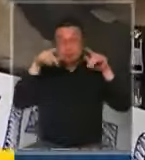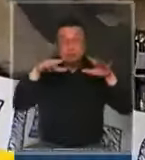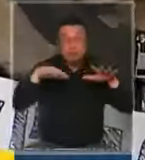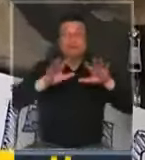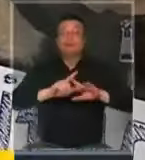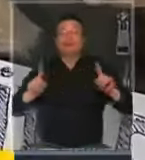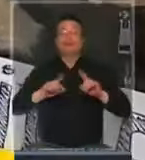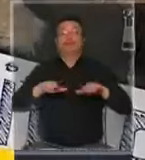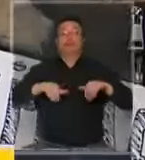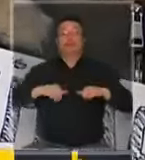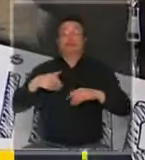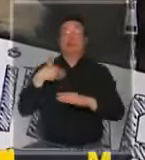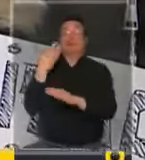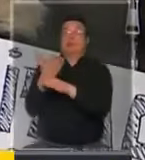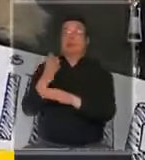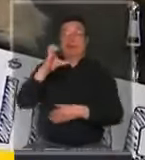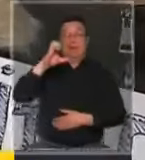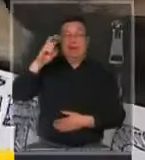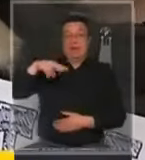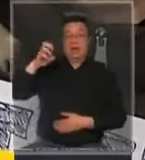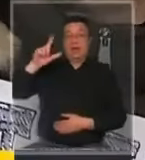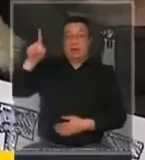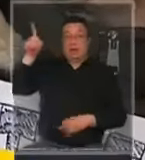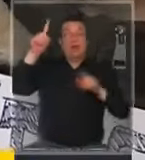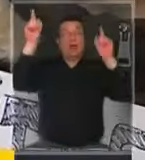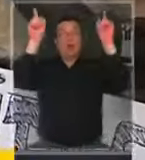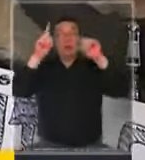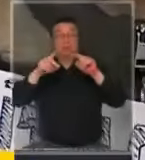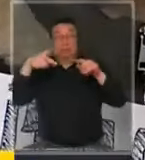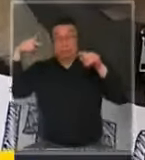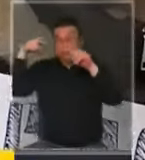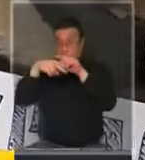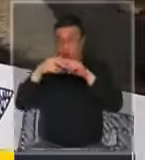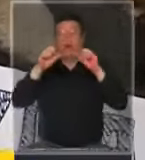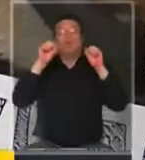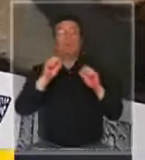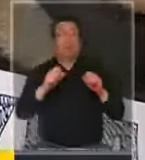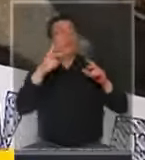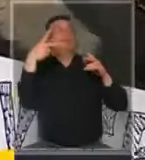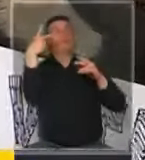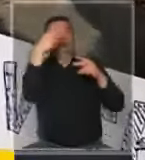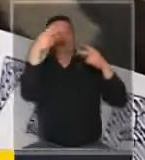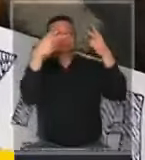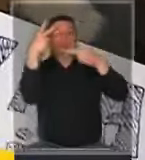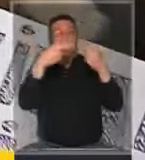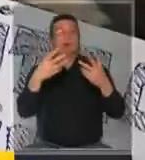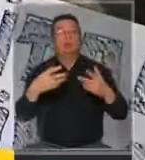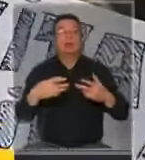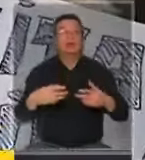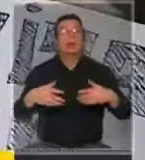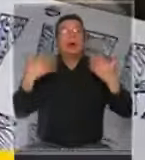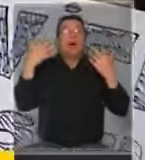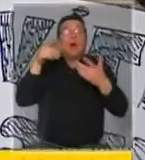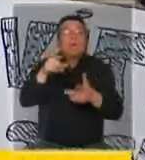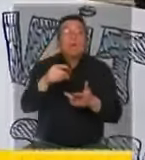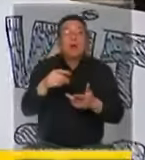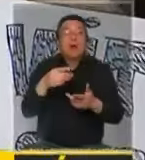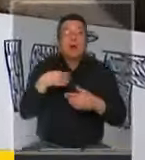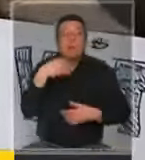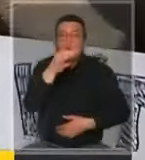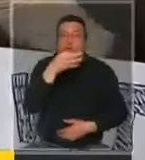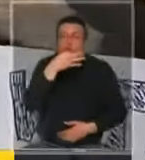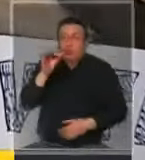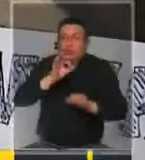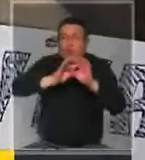que pedir a Nel que desenergice para poderlo hacer. Y tenemos... ¡Es un monopolio que gana miles! ¿Ah? ¡Nunca lo han